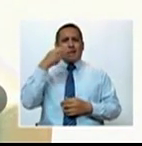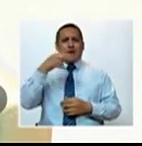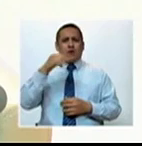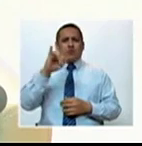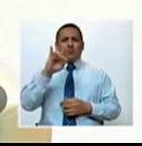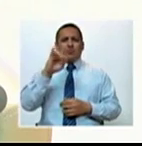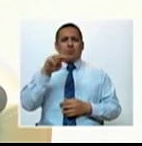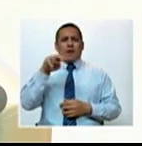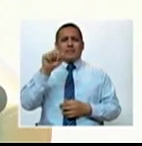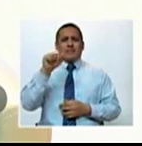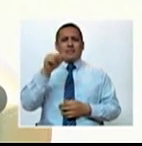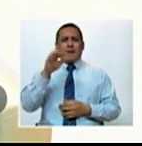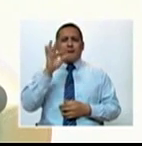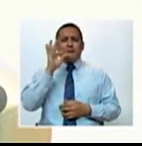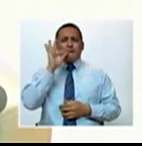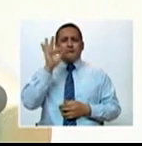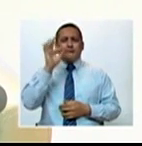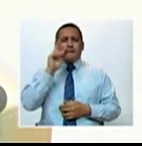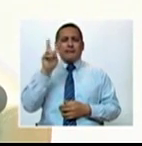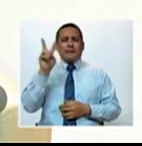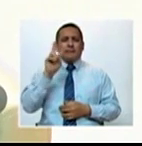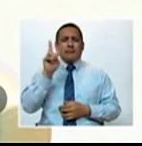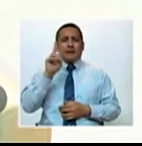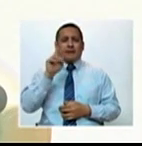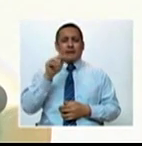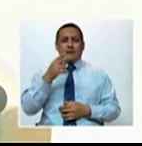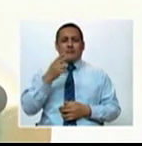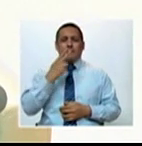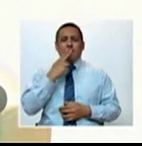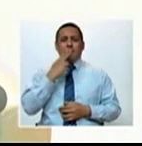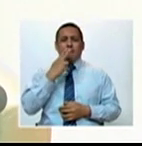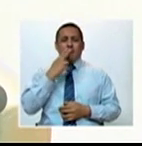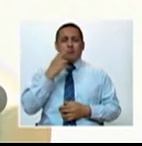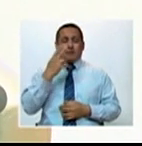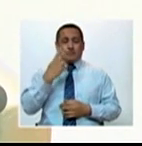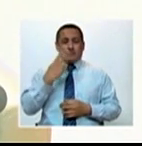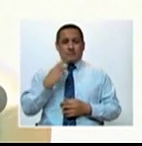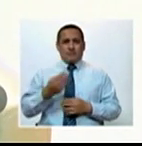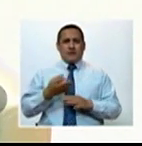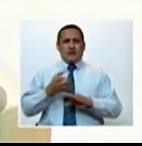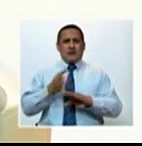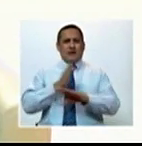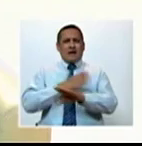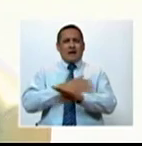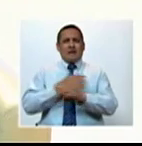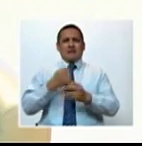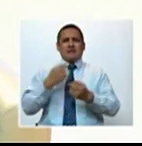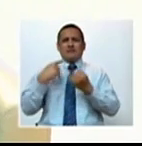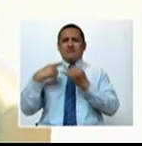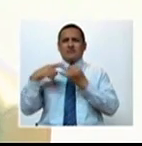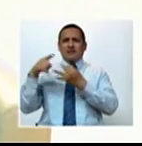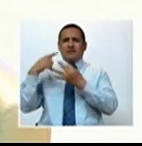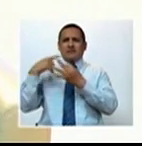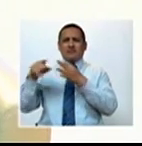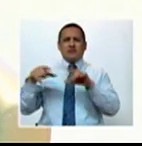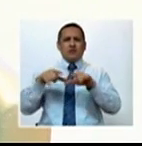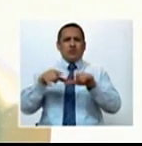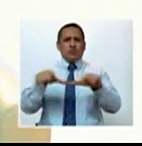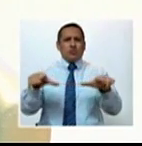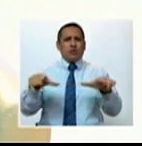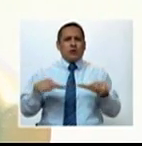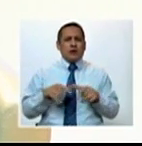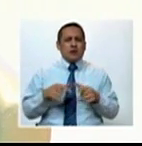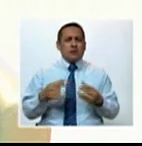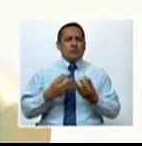fíjese, en ciudades donde anteriormente había tasas muy por debajo del promedio.